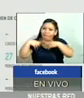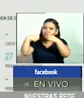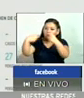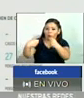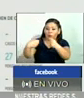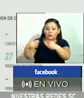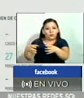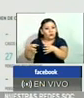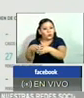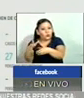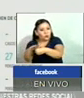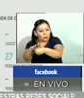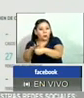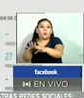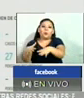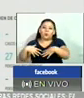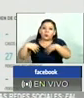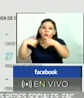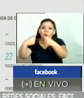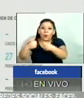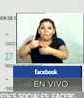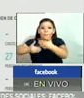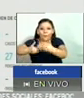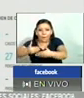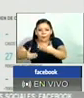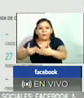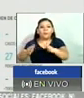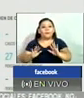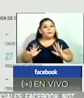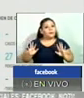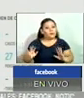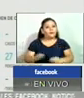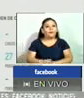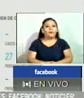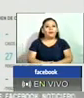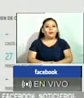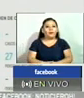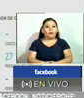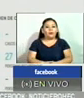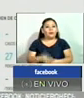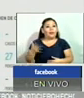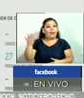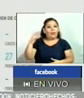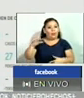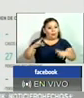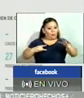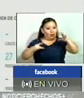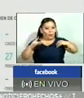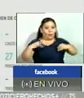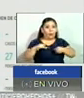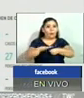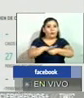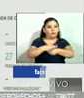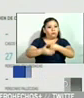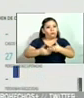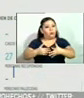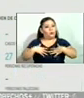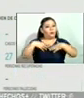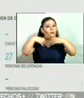es decir, que han recuperado la salud luego de un tratamiento, pues, tras infectarse o contagiarse de COVID-19.